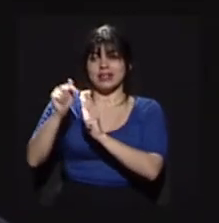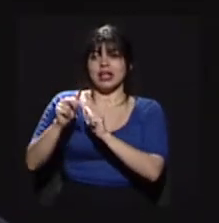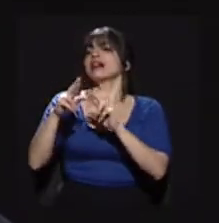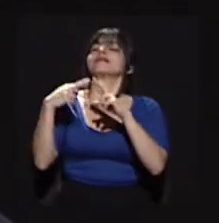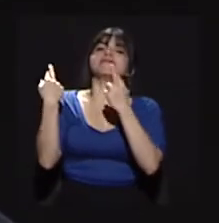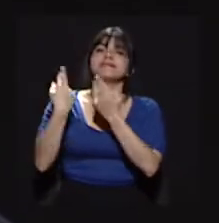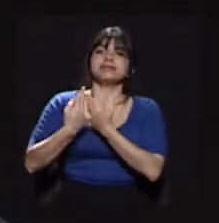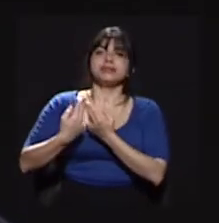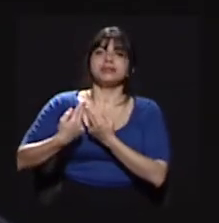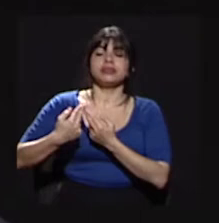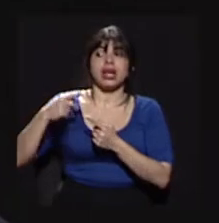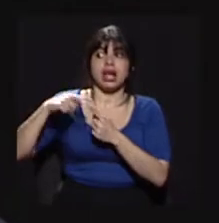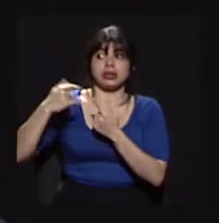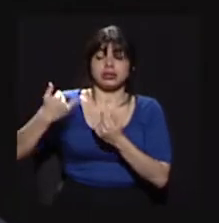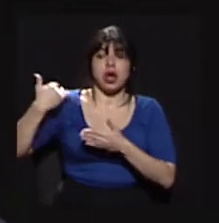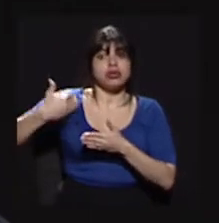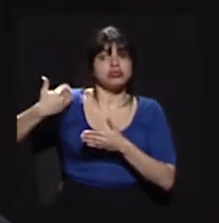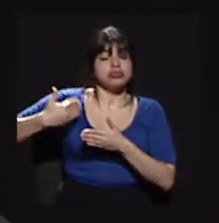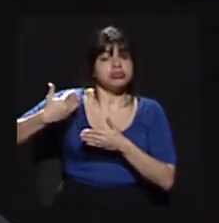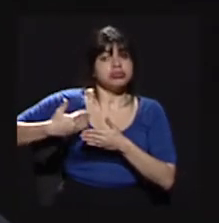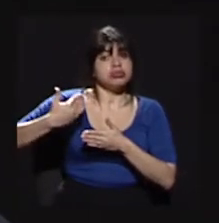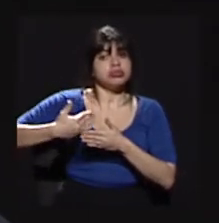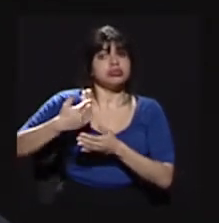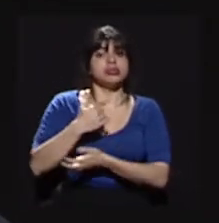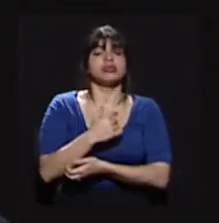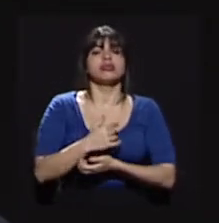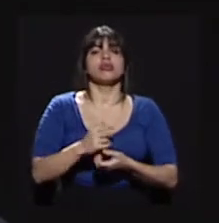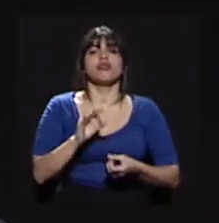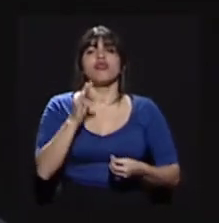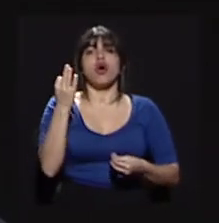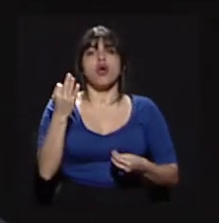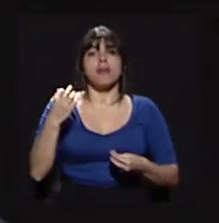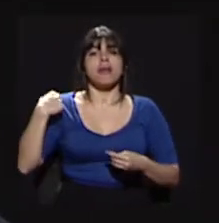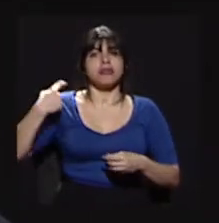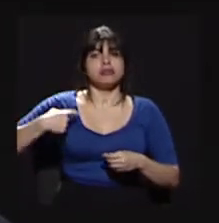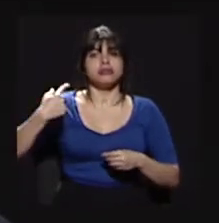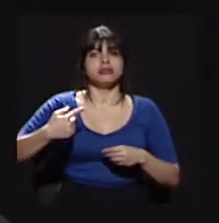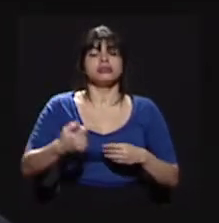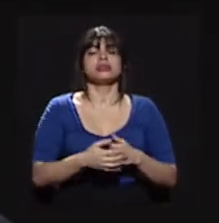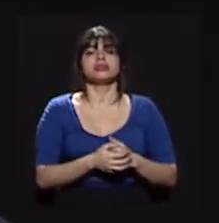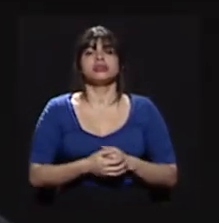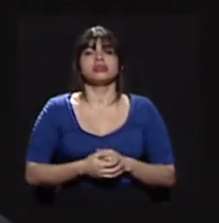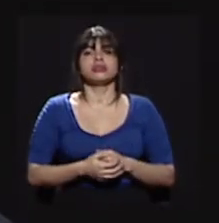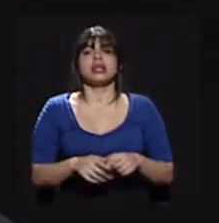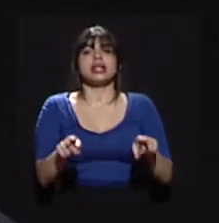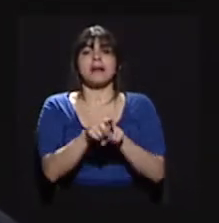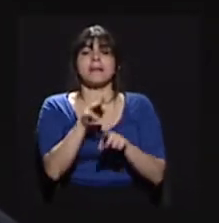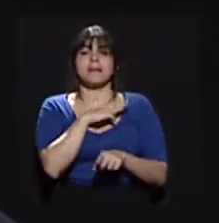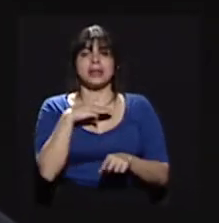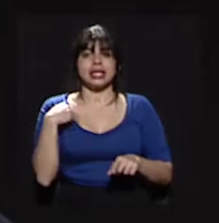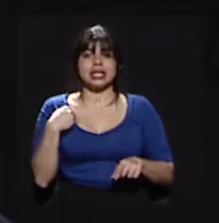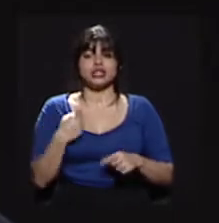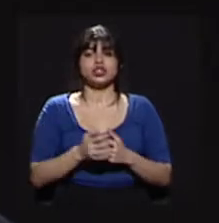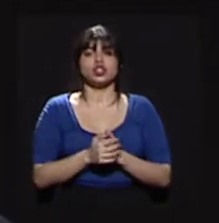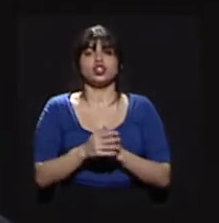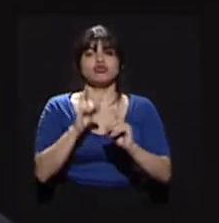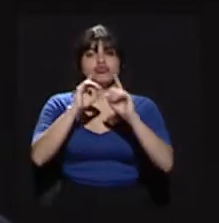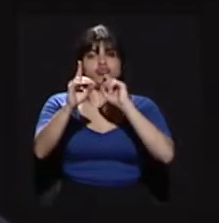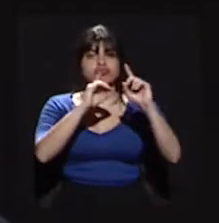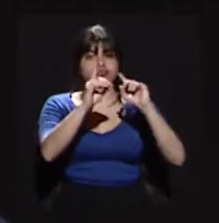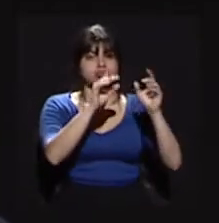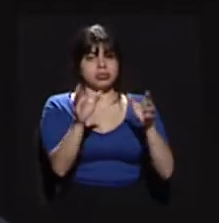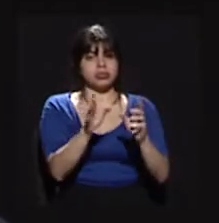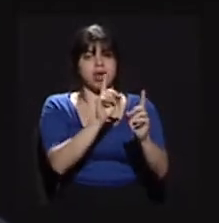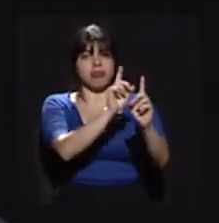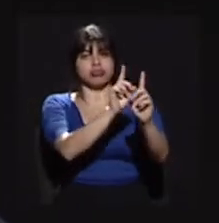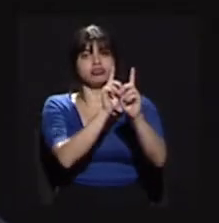reuniéndose hasta el momento de forma y periódica están los ministros teniendo sus diálogos con los